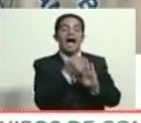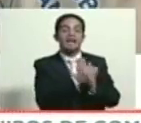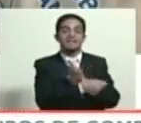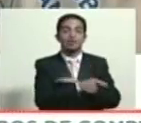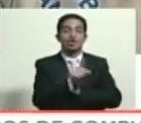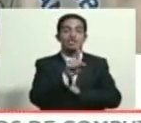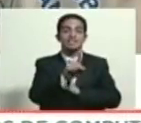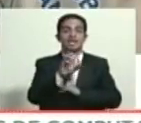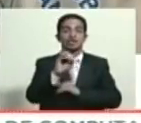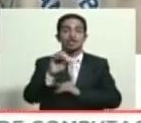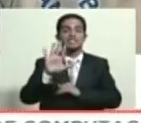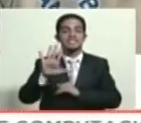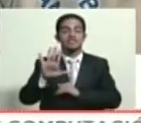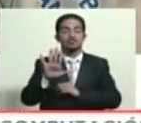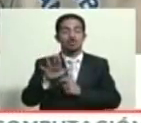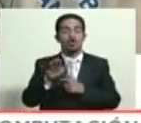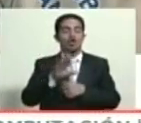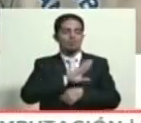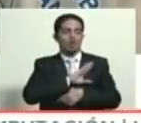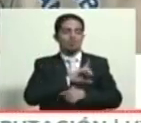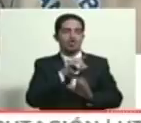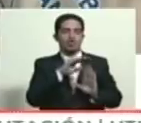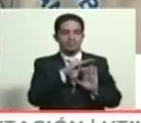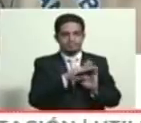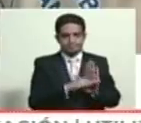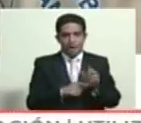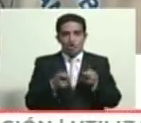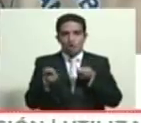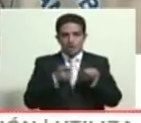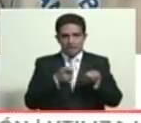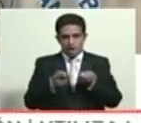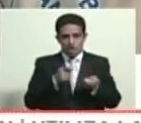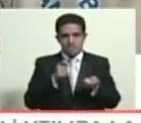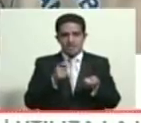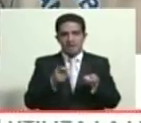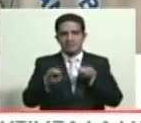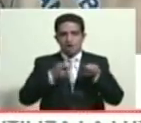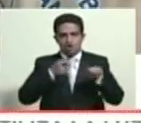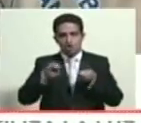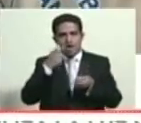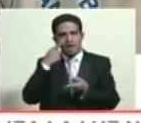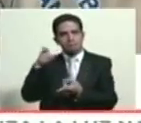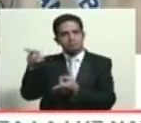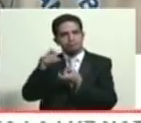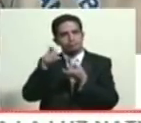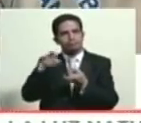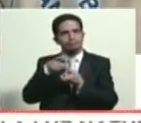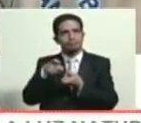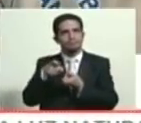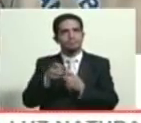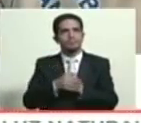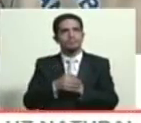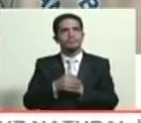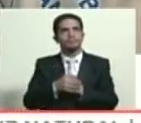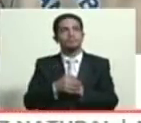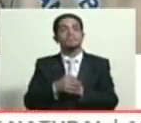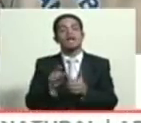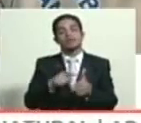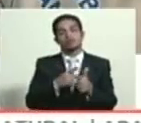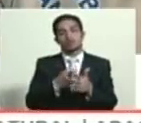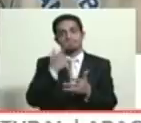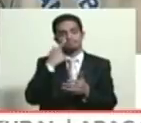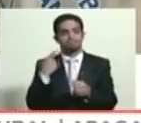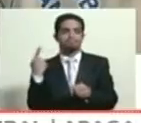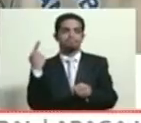105 de la Contraloría General de la República y del Sistema Nacional de Control Fiscal faculta imponer las sanciones